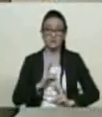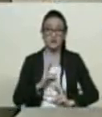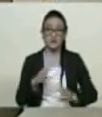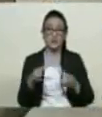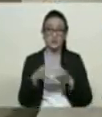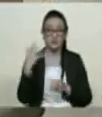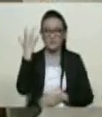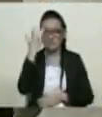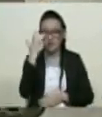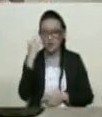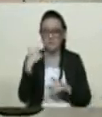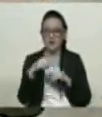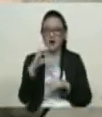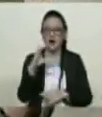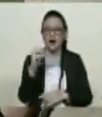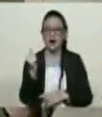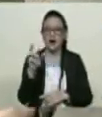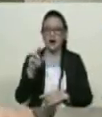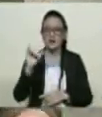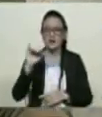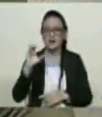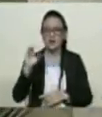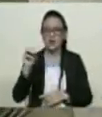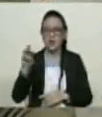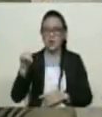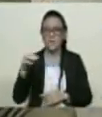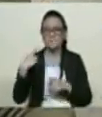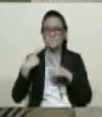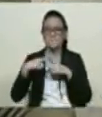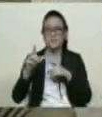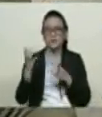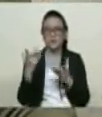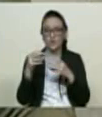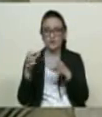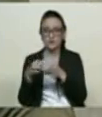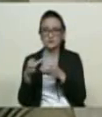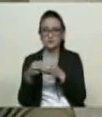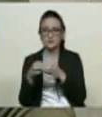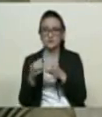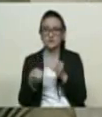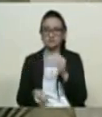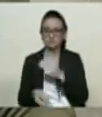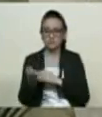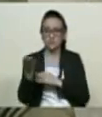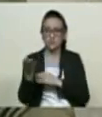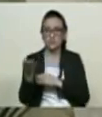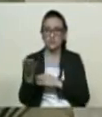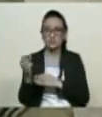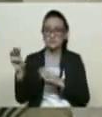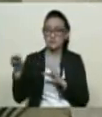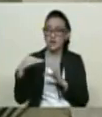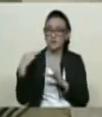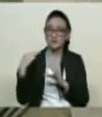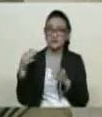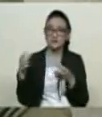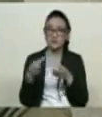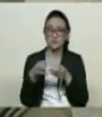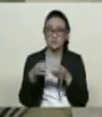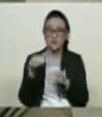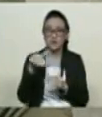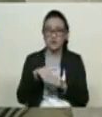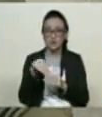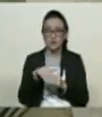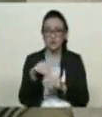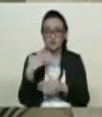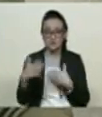del CARICOM, de otras organizaciones a las que le hemos pedido que manden misiones electorales para